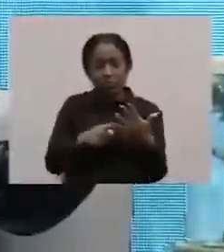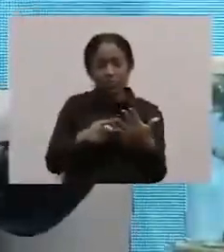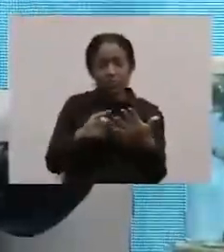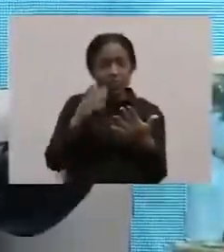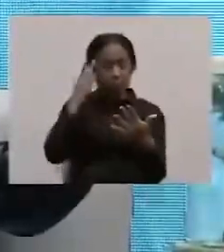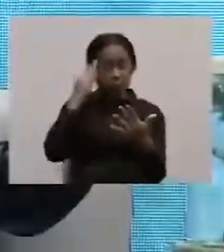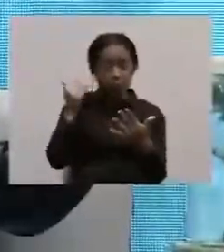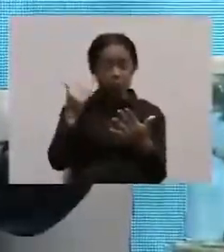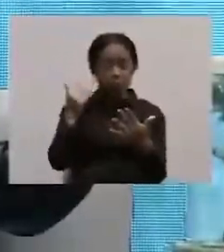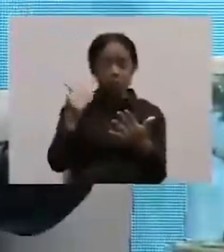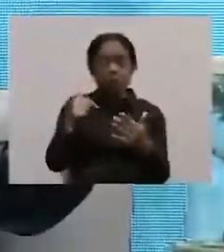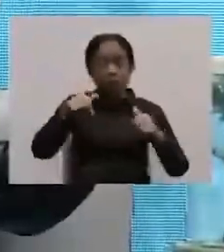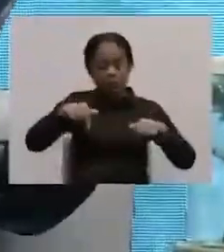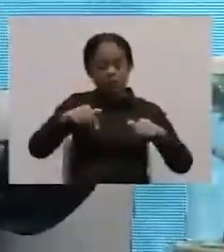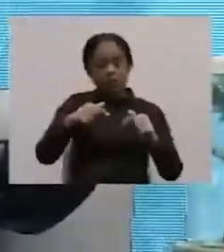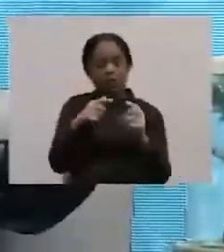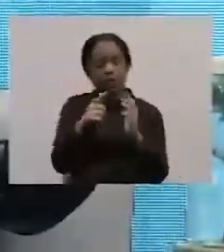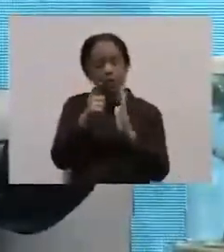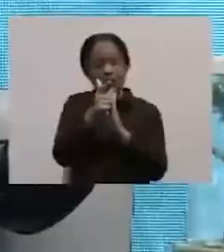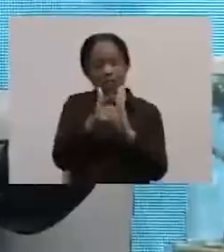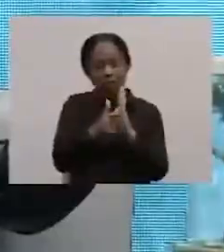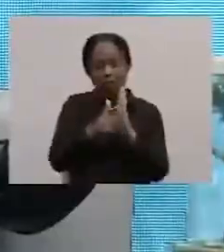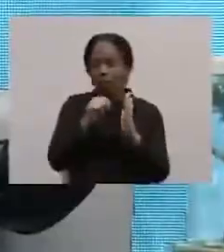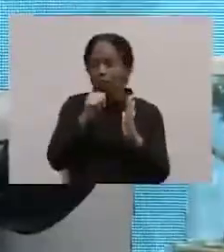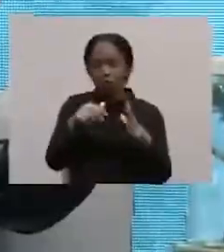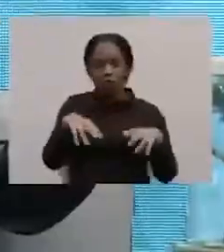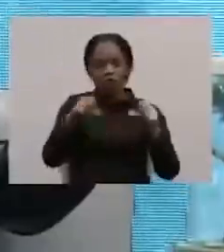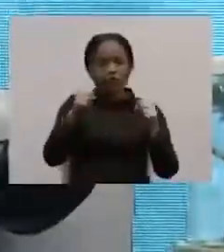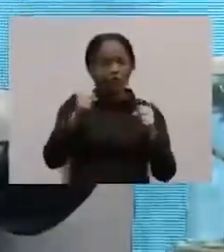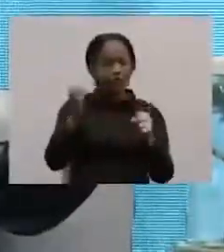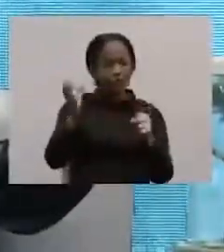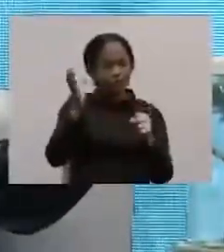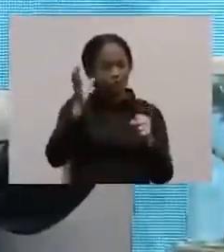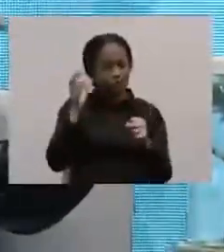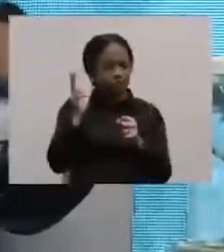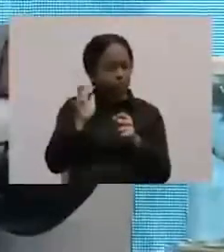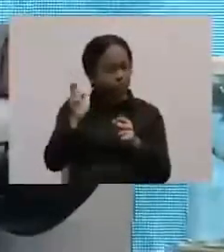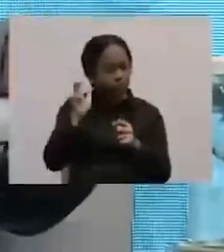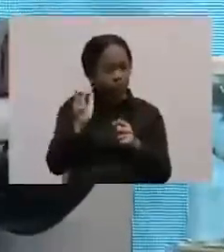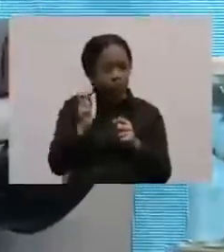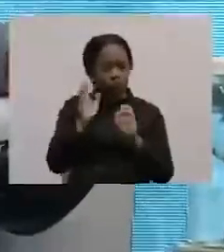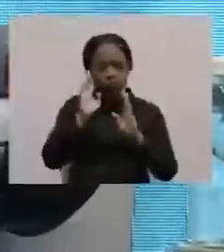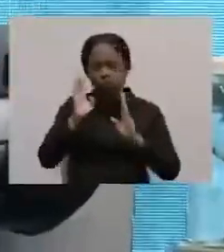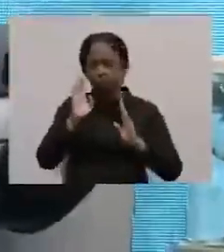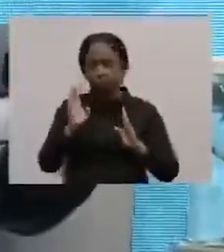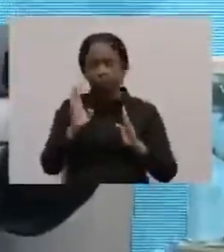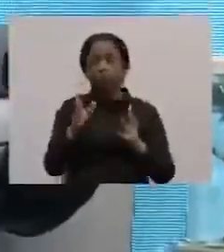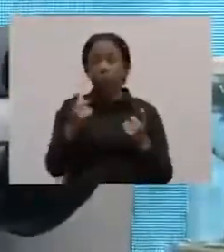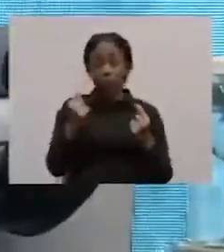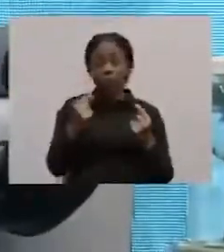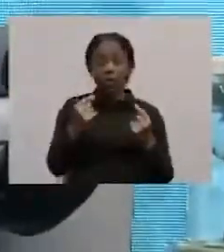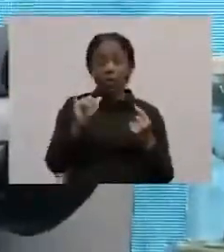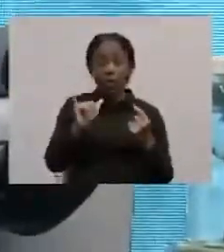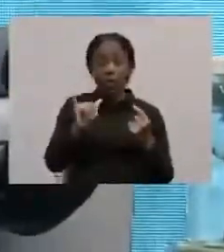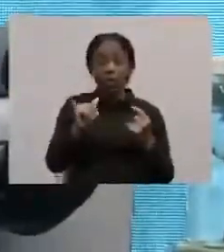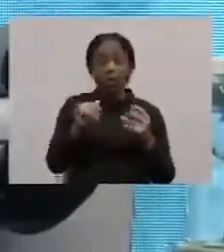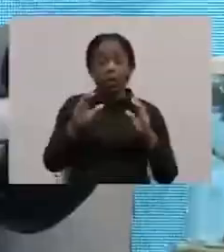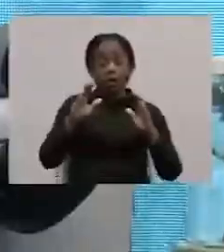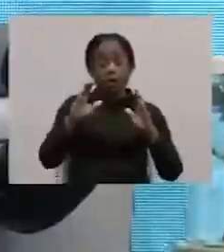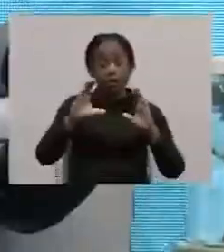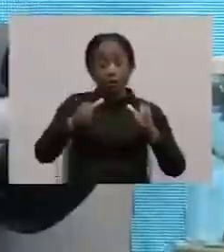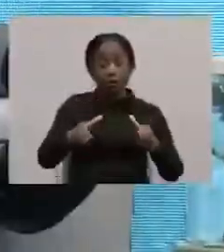esa ley el proceso de escucha. Y ahí entramos los medios de comunicación,